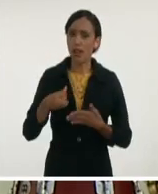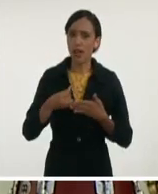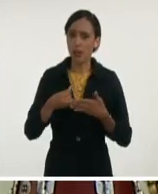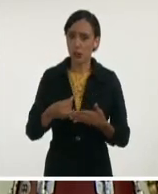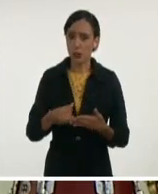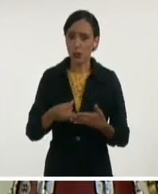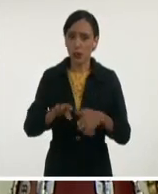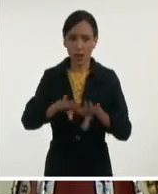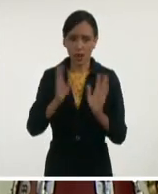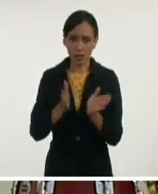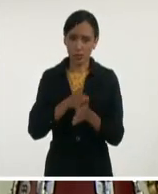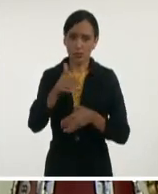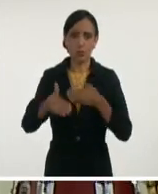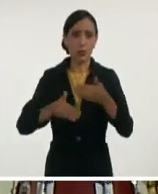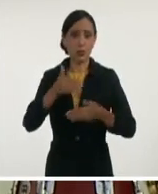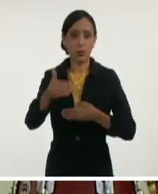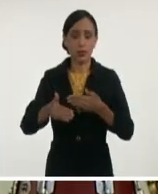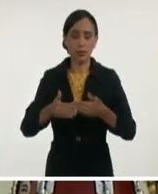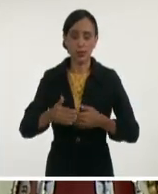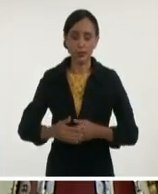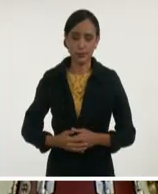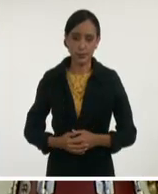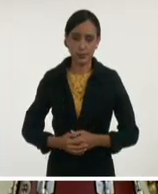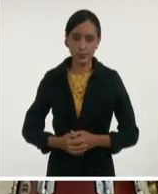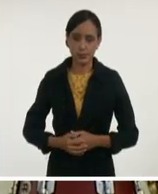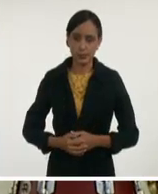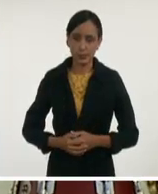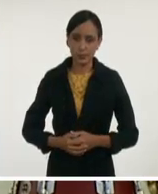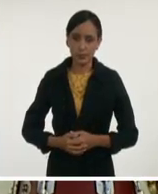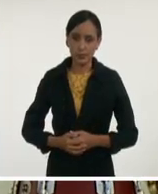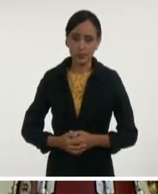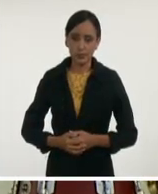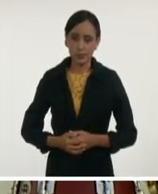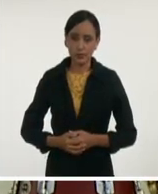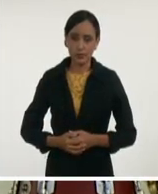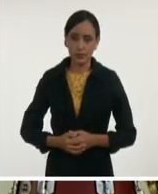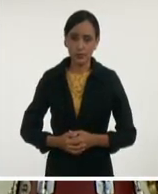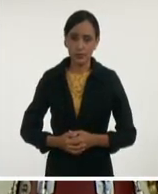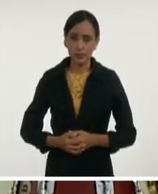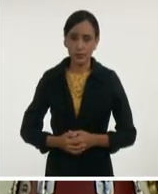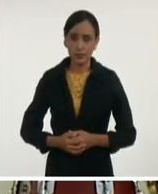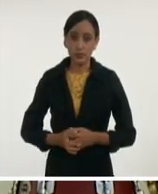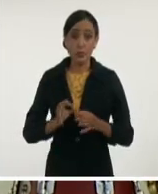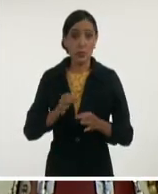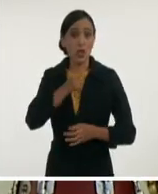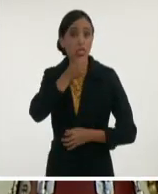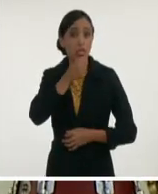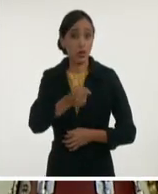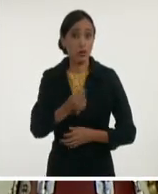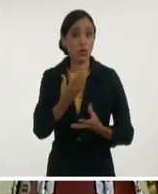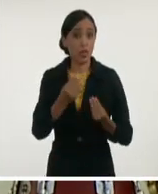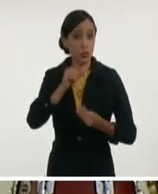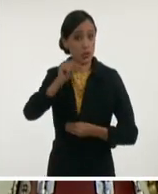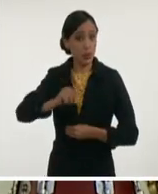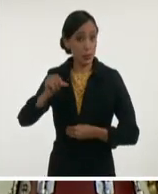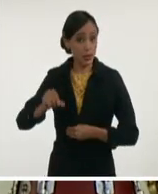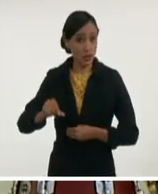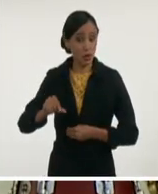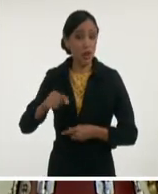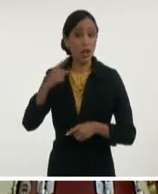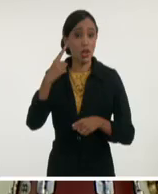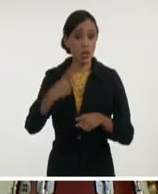y desatendió las legítimas denuncias de los usuarios y de algunos medios de prensa y agencias